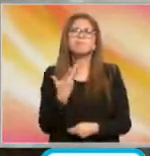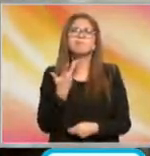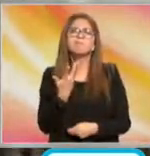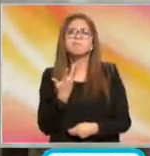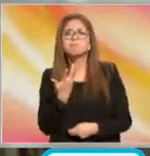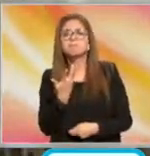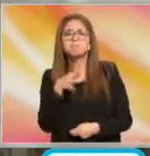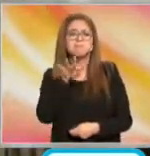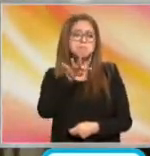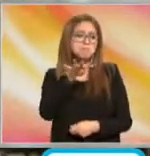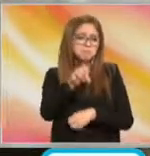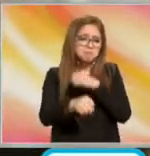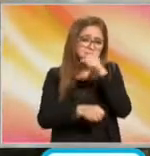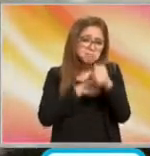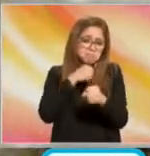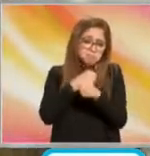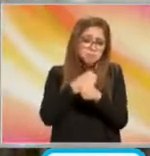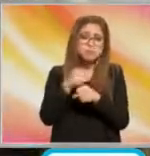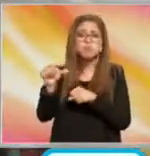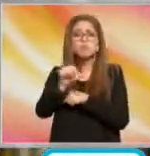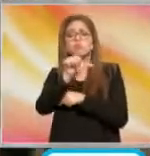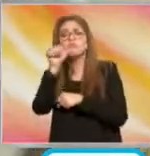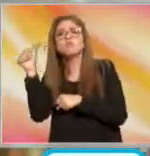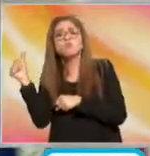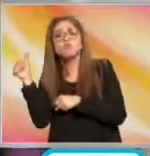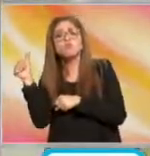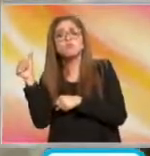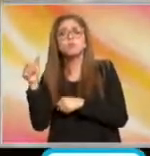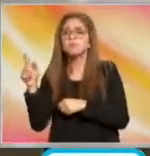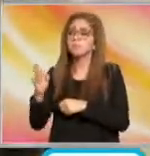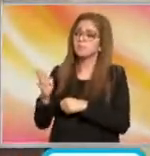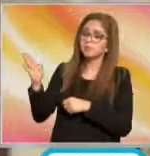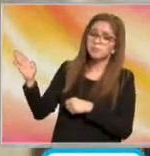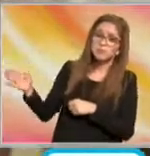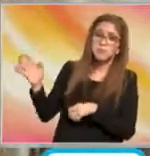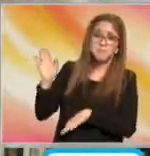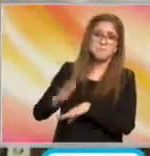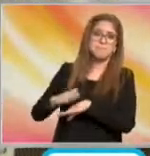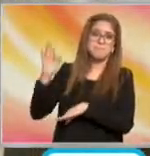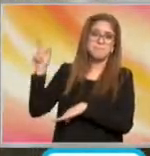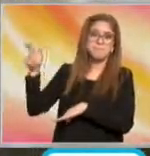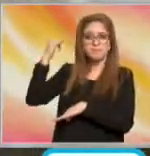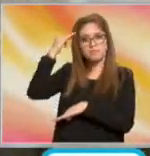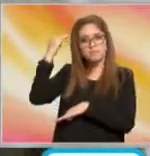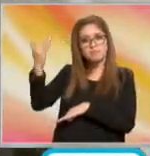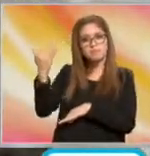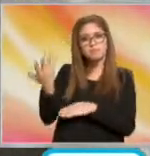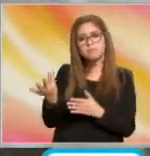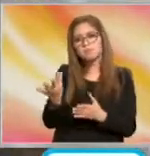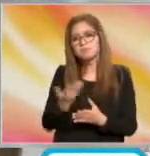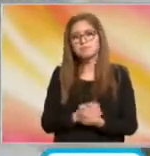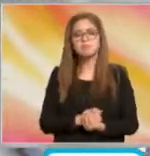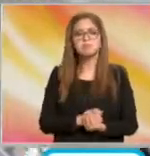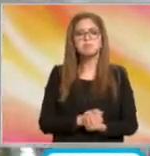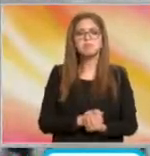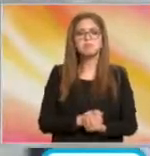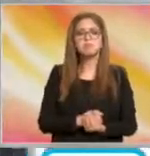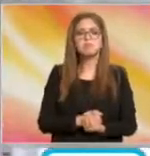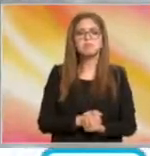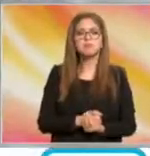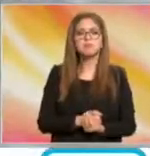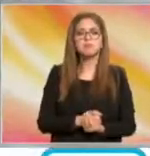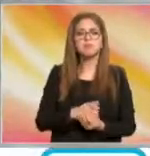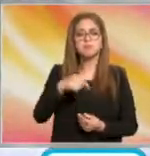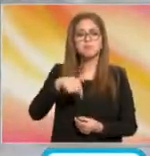¿qué será? 19 años. ¿Y la otra? La de aquí al lado tiene un poco más, tendría que hacer cuentas. Esta